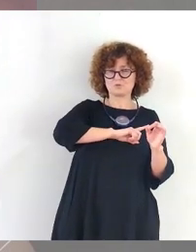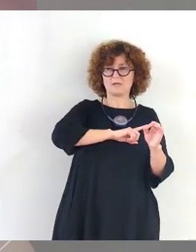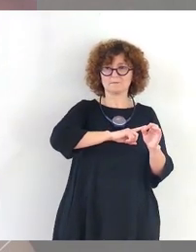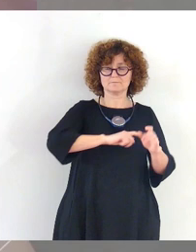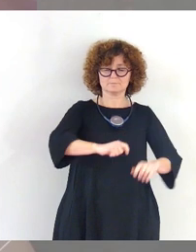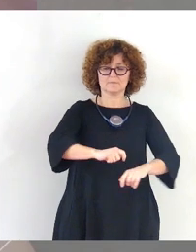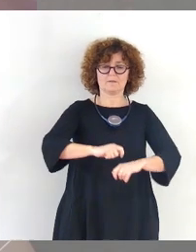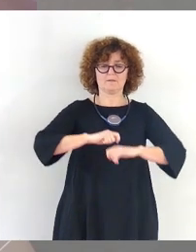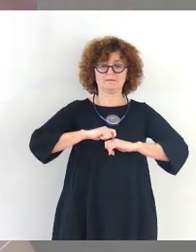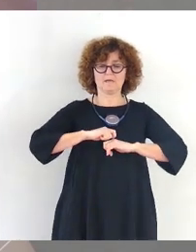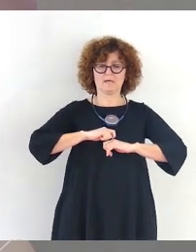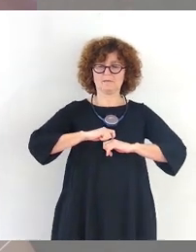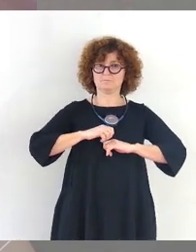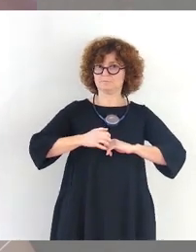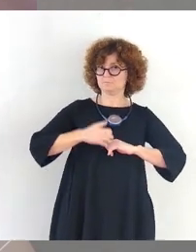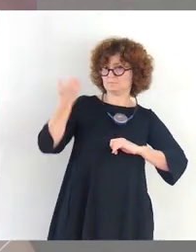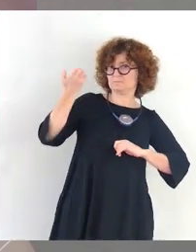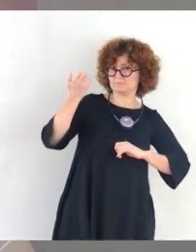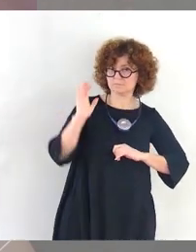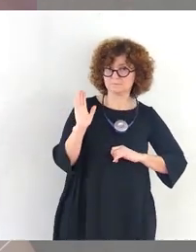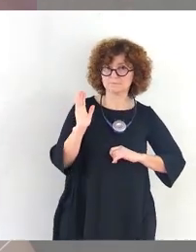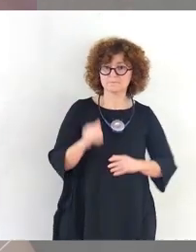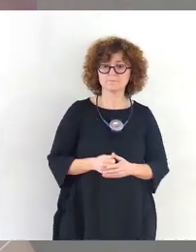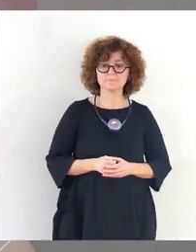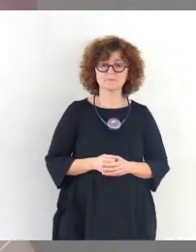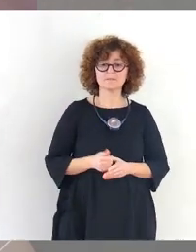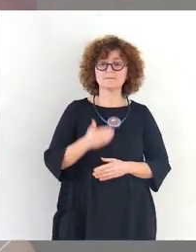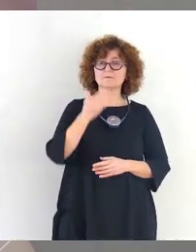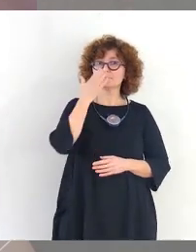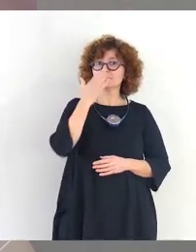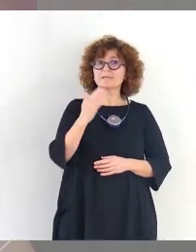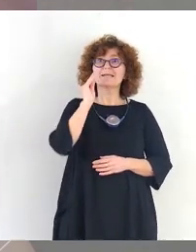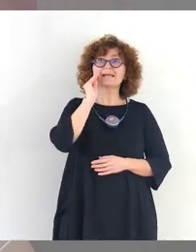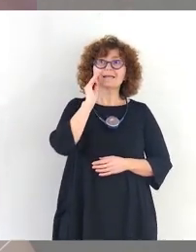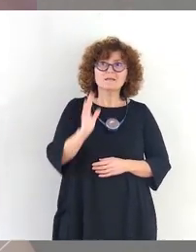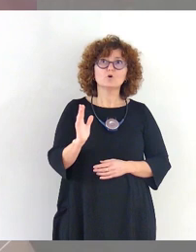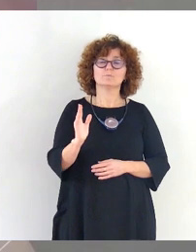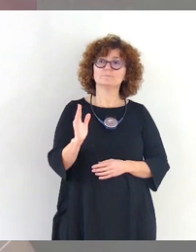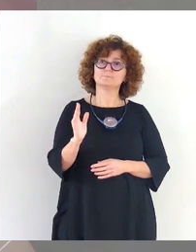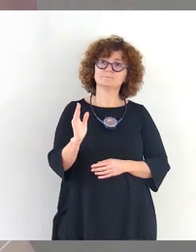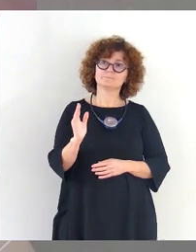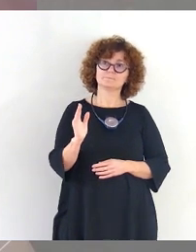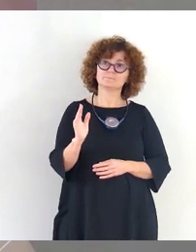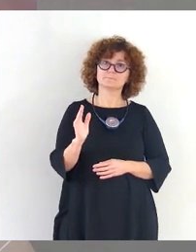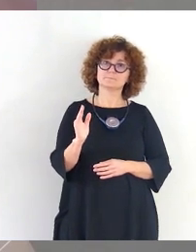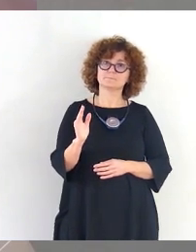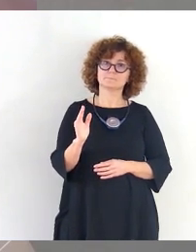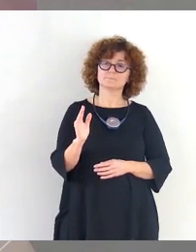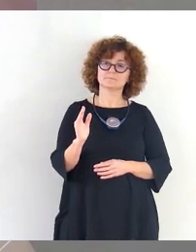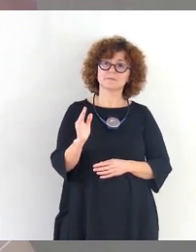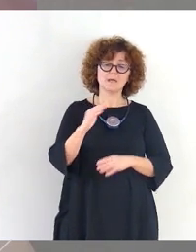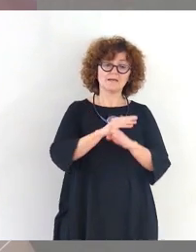va a irritar A lo mejor Creo que creo que está siendo una catástrofe social y